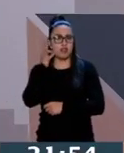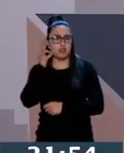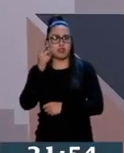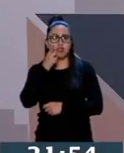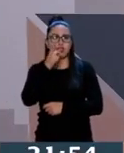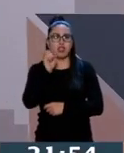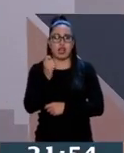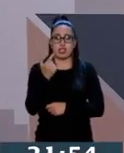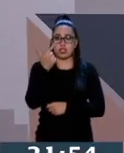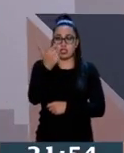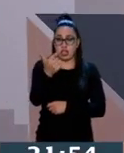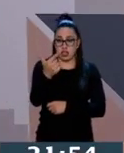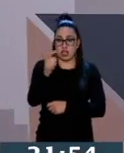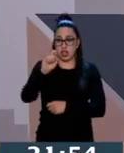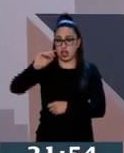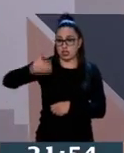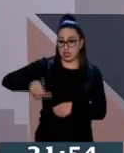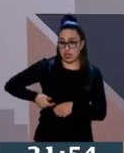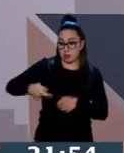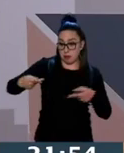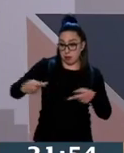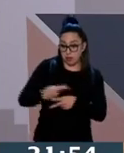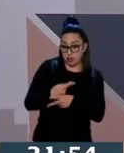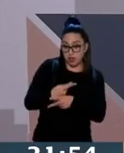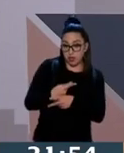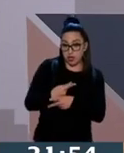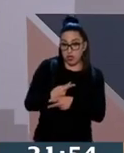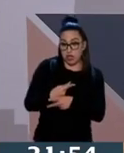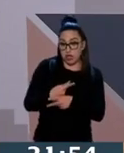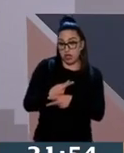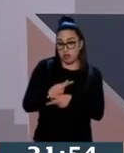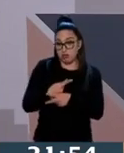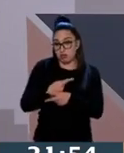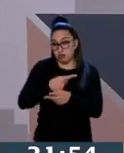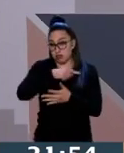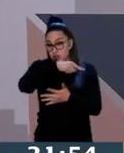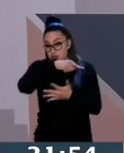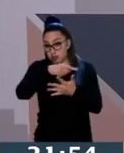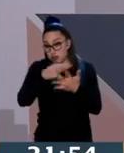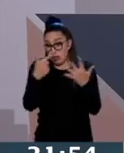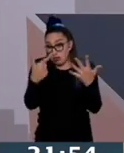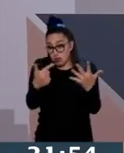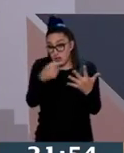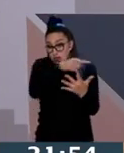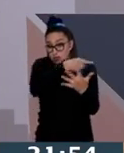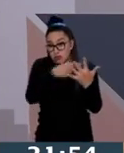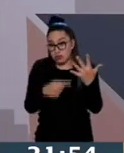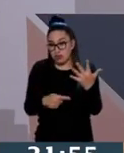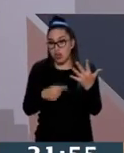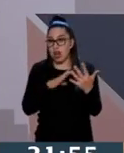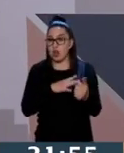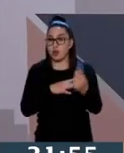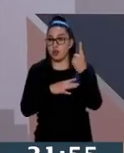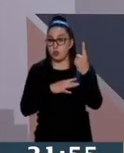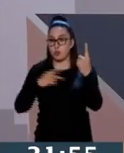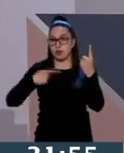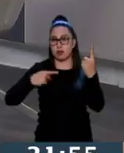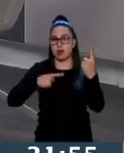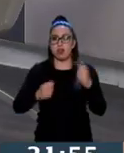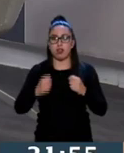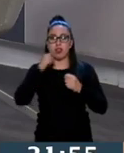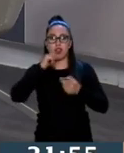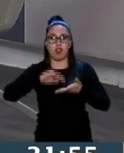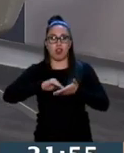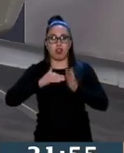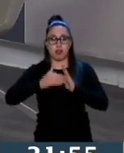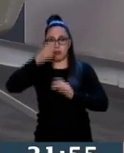7 eventos de los que sucedieron, por lo menos, tienen presente un acto de dolo y